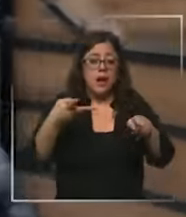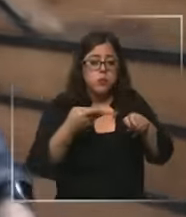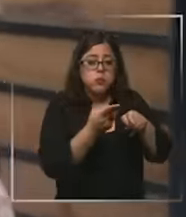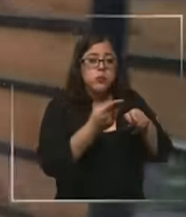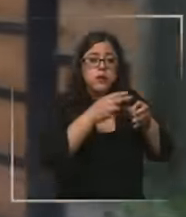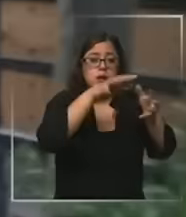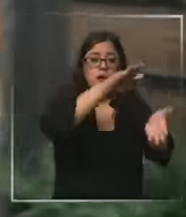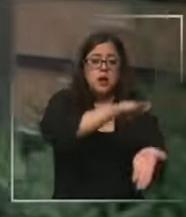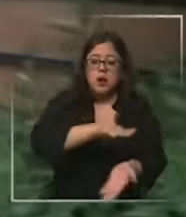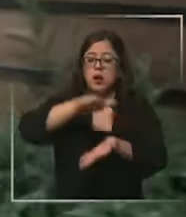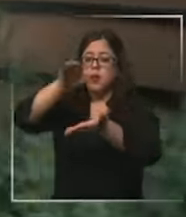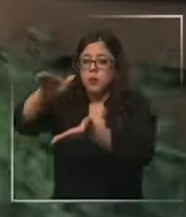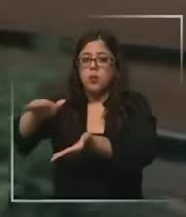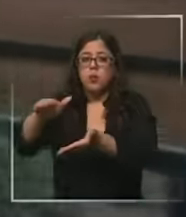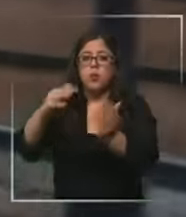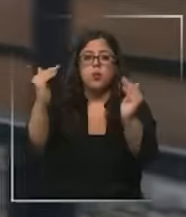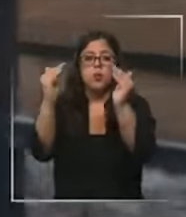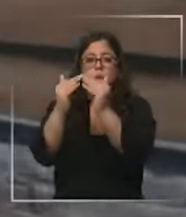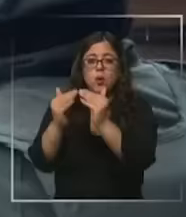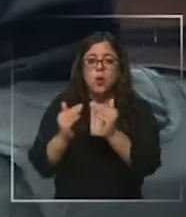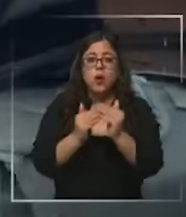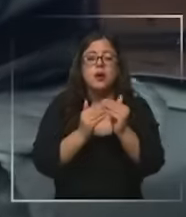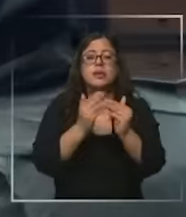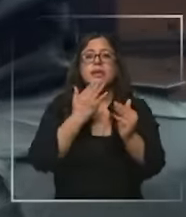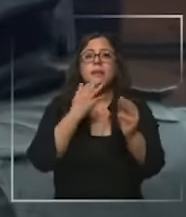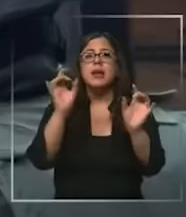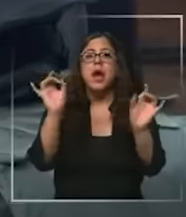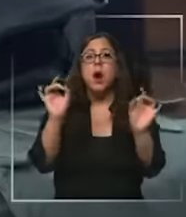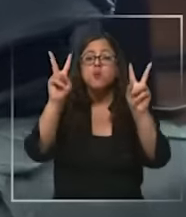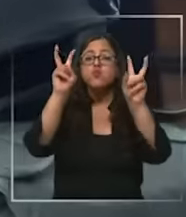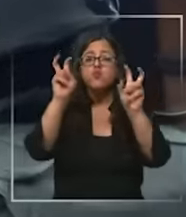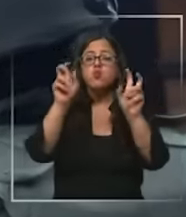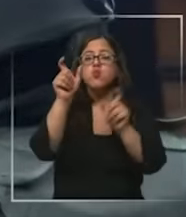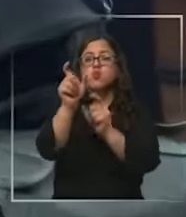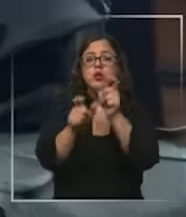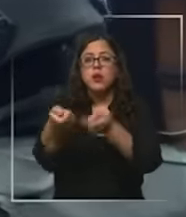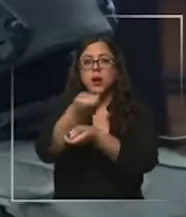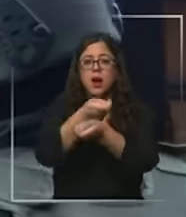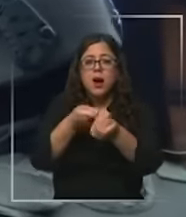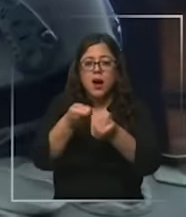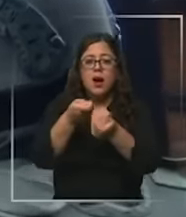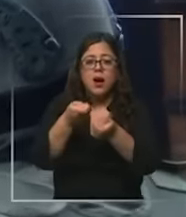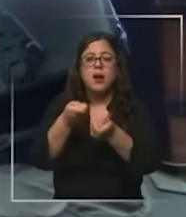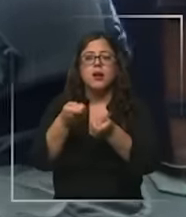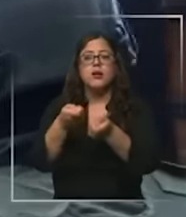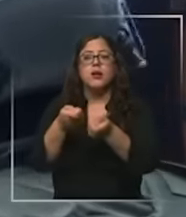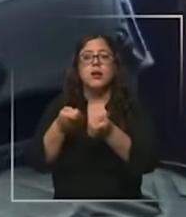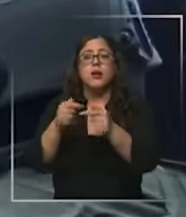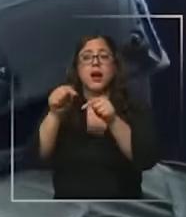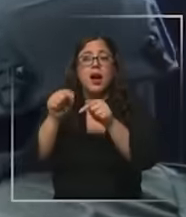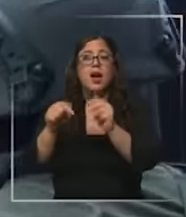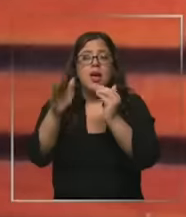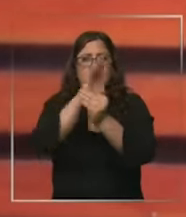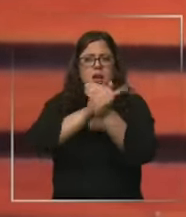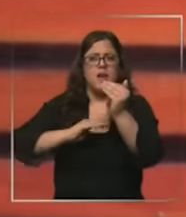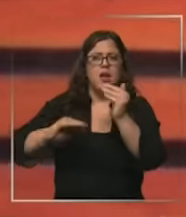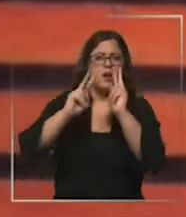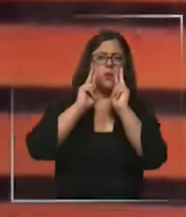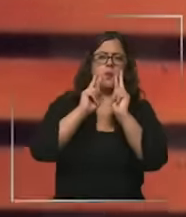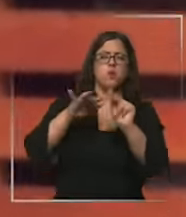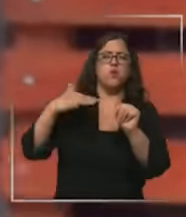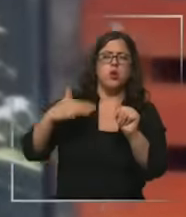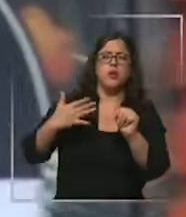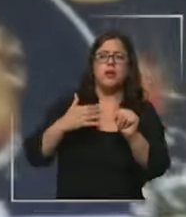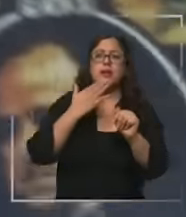a los domicilios y a los eventuales compradores que ellos puedan tener. La vivienda destaca como más ostentosa del barrio y en el acceso al antejardín,